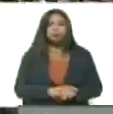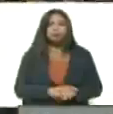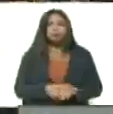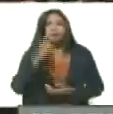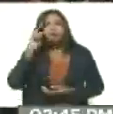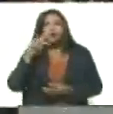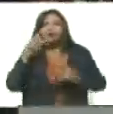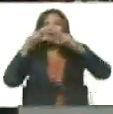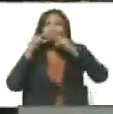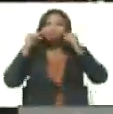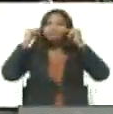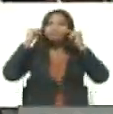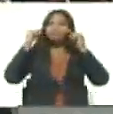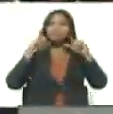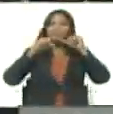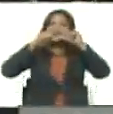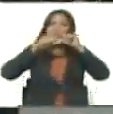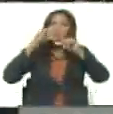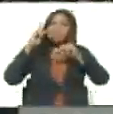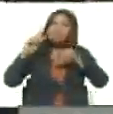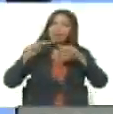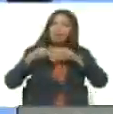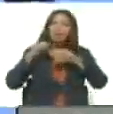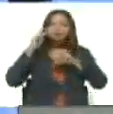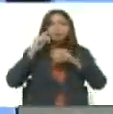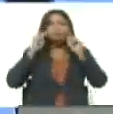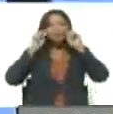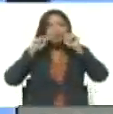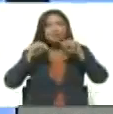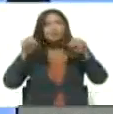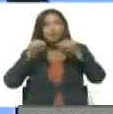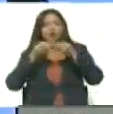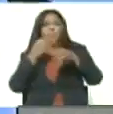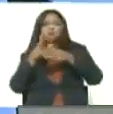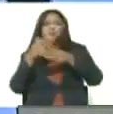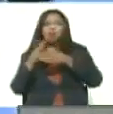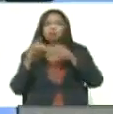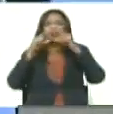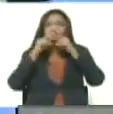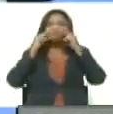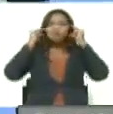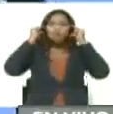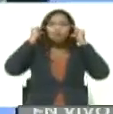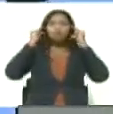esa sonrisa que seguimos viendo a través de la mirada a pesar del tapaboca.